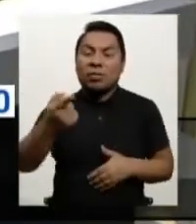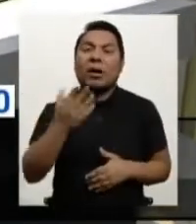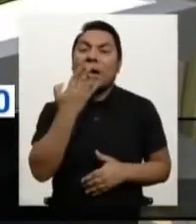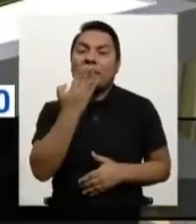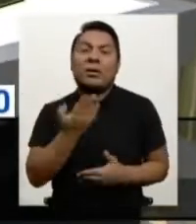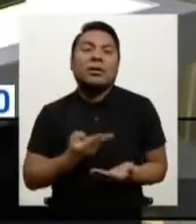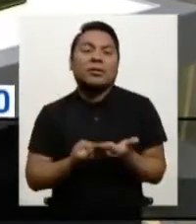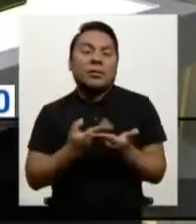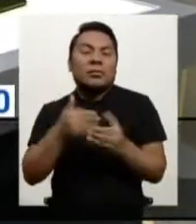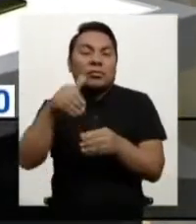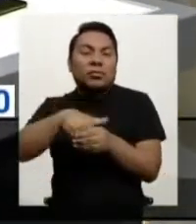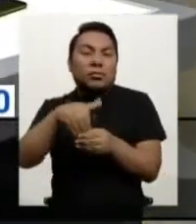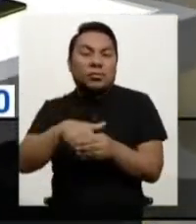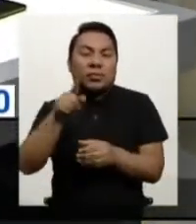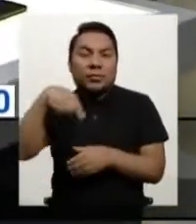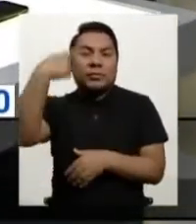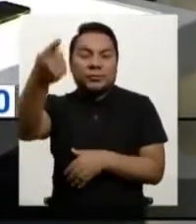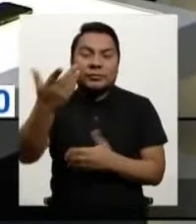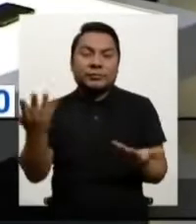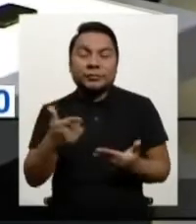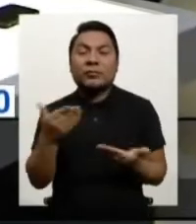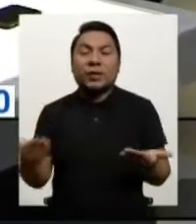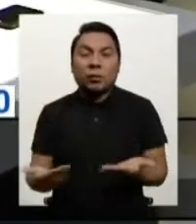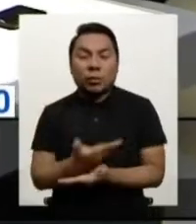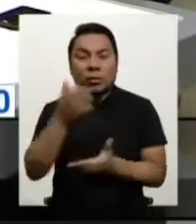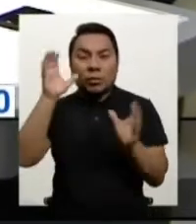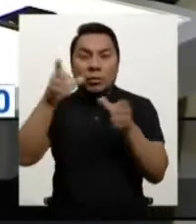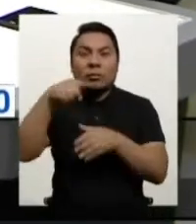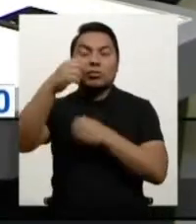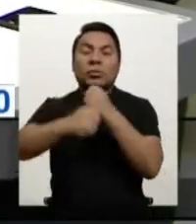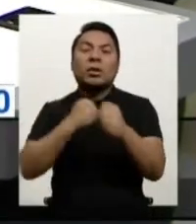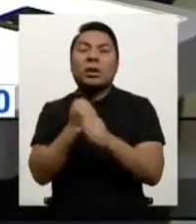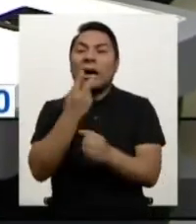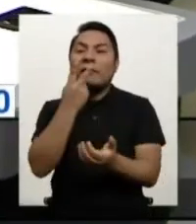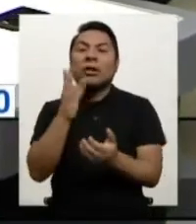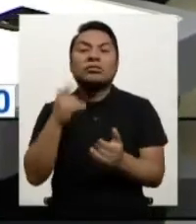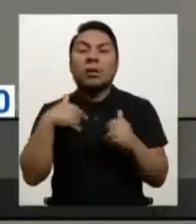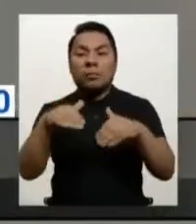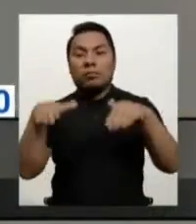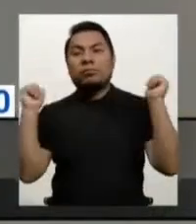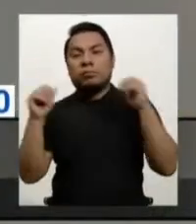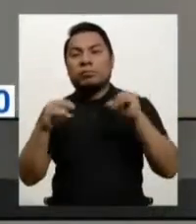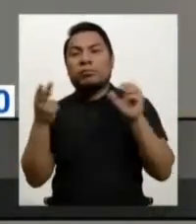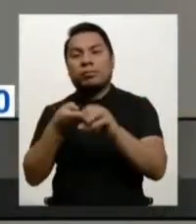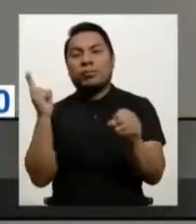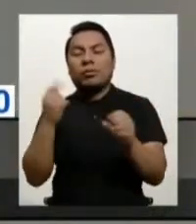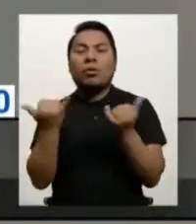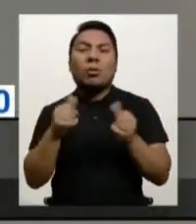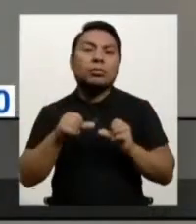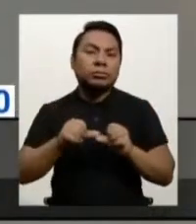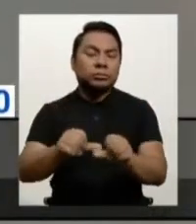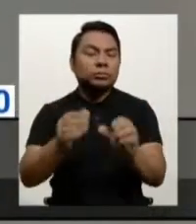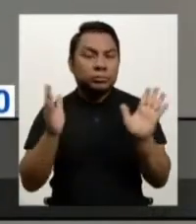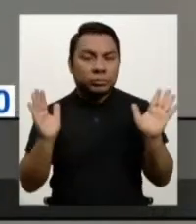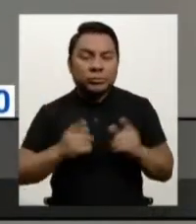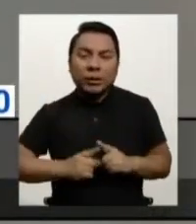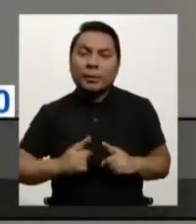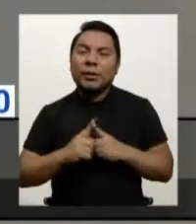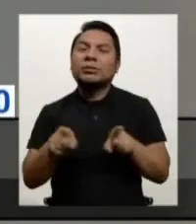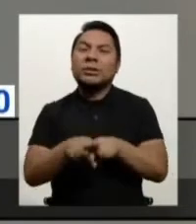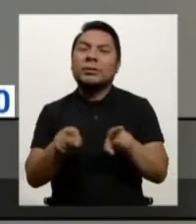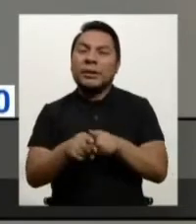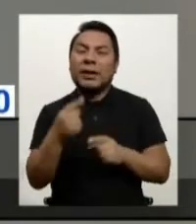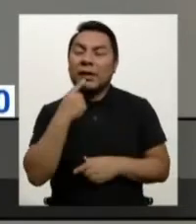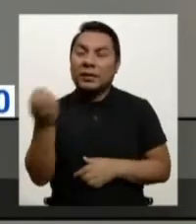elecciones legislativas de la renovación que va a haber el próximo año, ¿no? Claro, el panorama es incierto en todo caso, ¿no? Se dice también, por ejemplo,